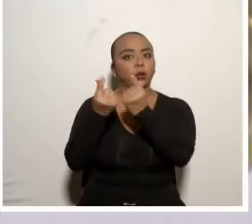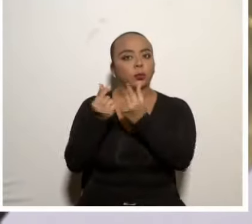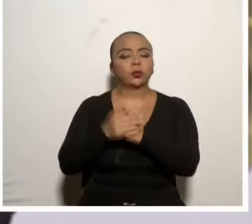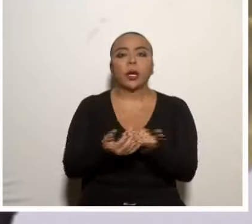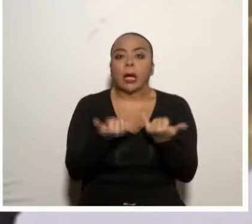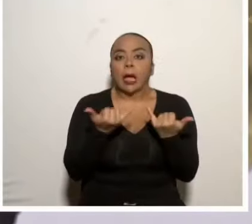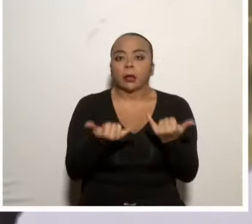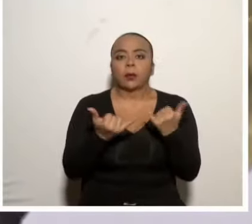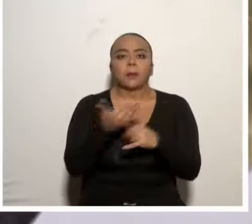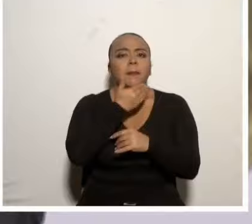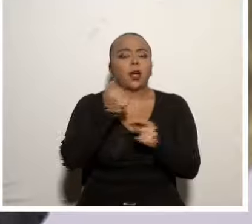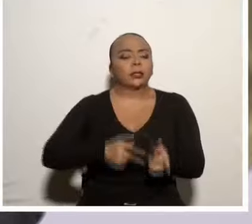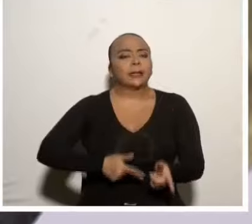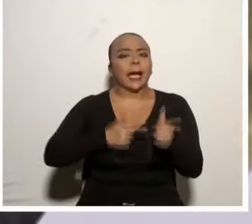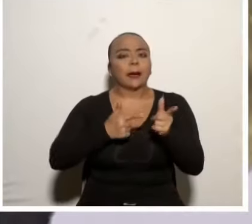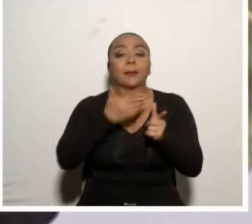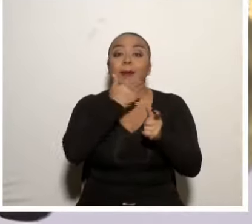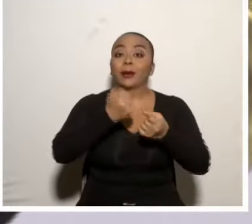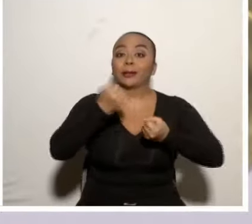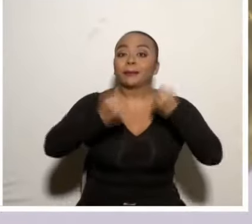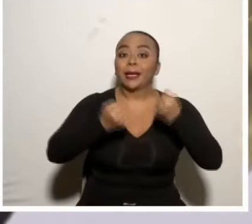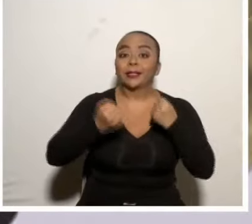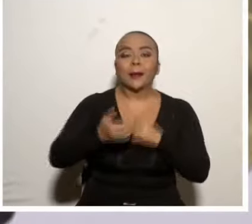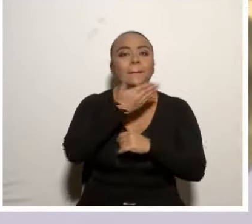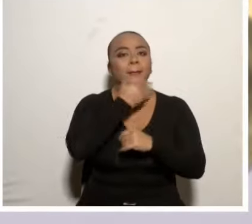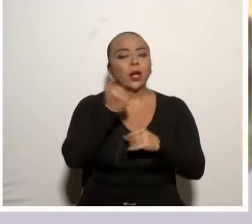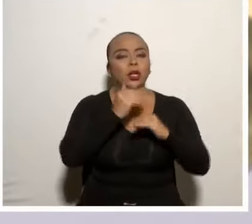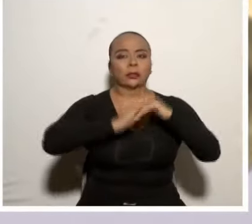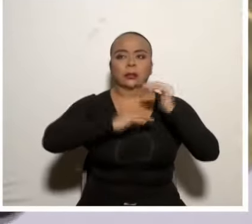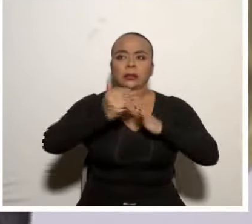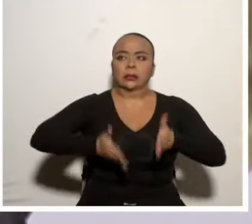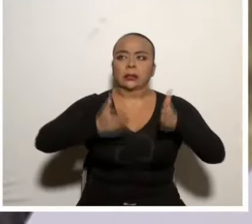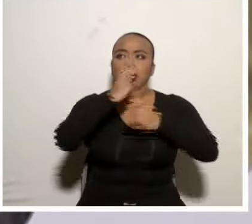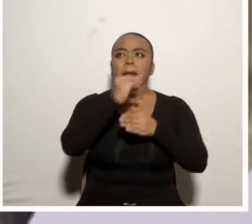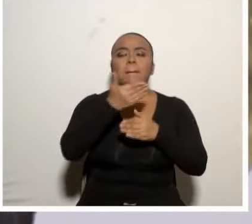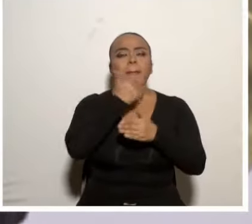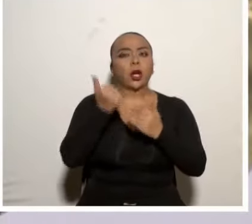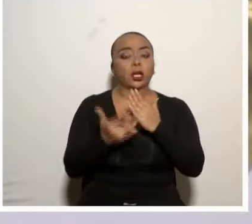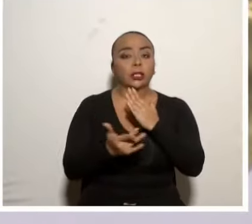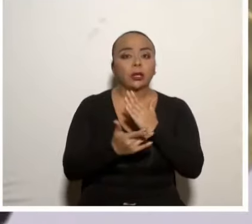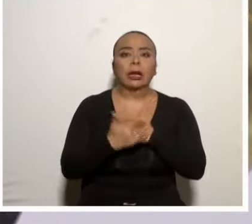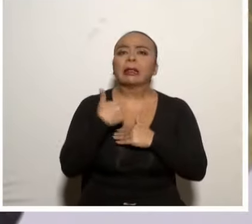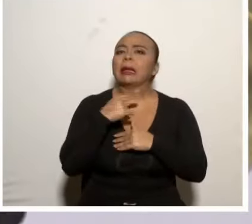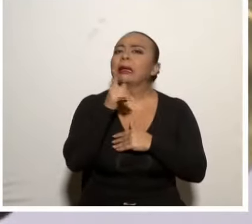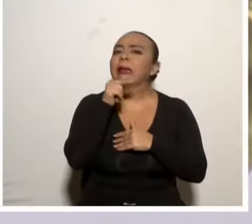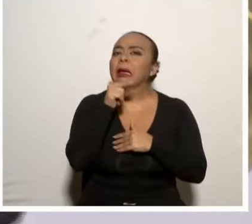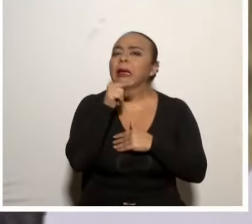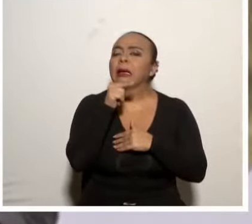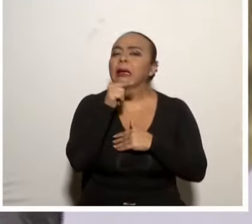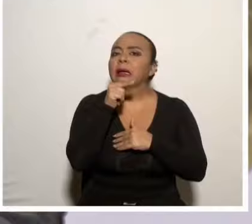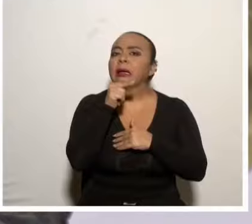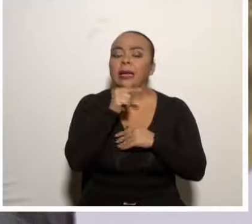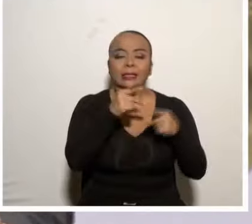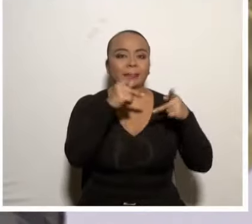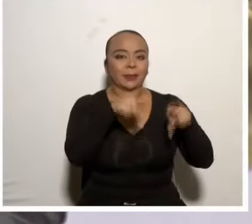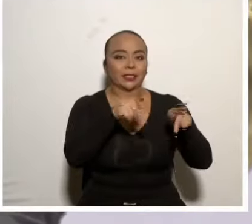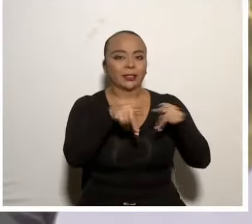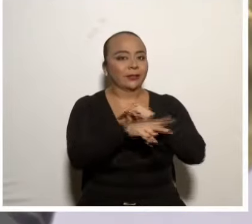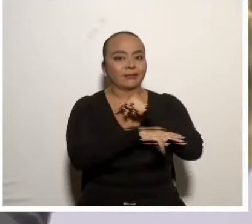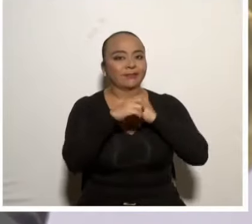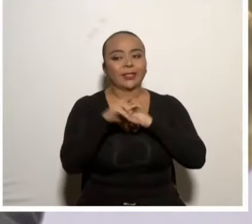hoy, las mejores armas, los mejores vehículos, las mejores instalaciones y la mejor tecnología la tienen los delincuentes, no la